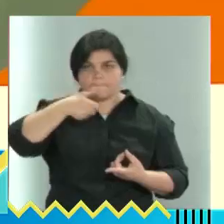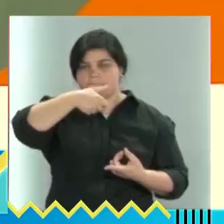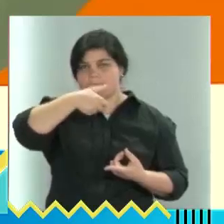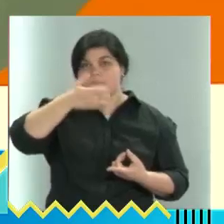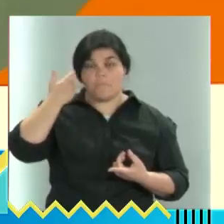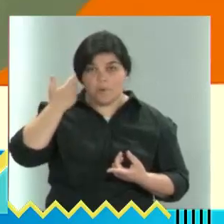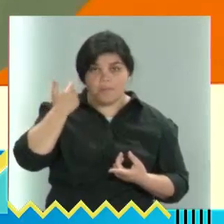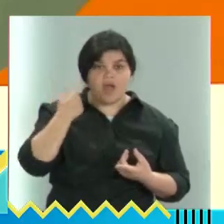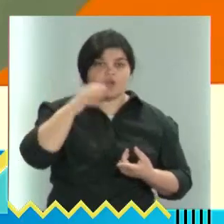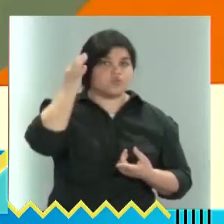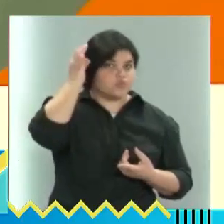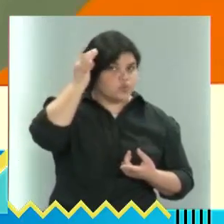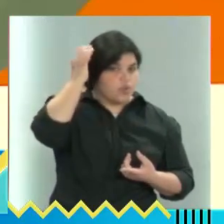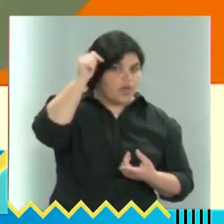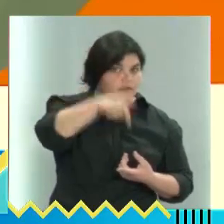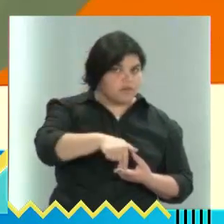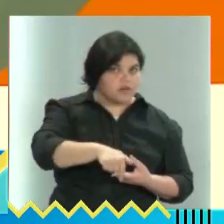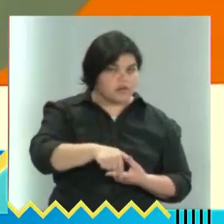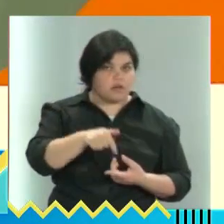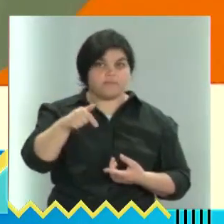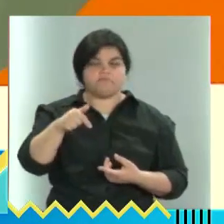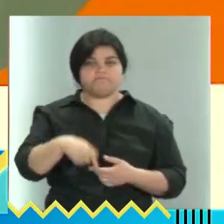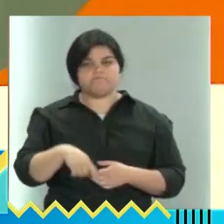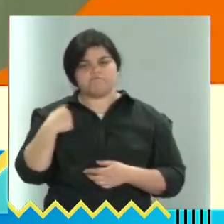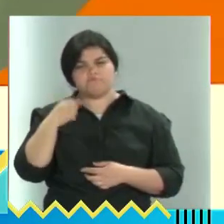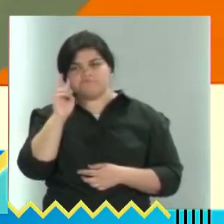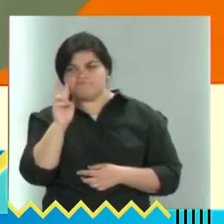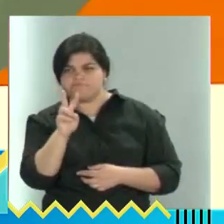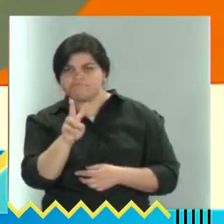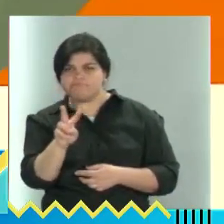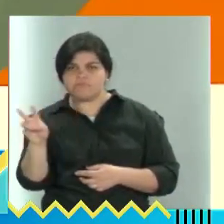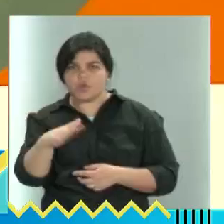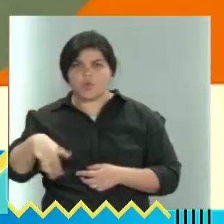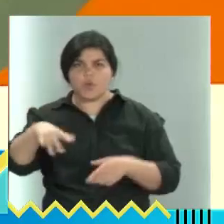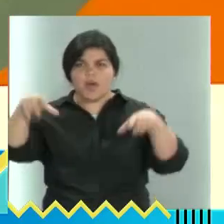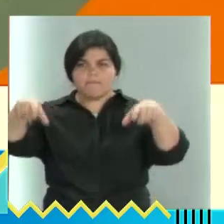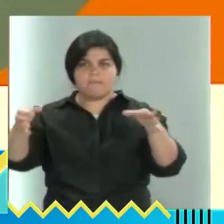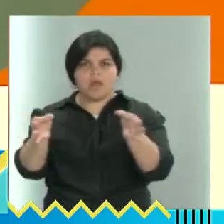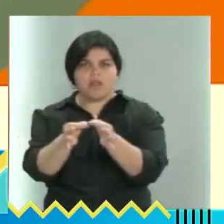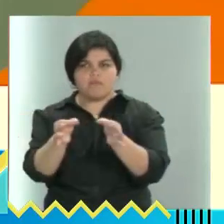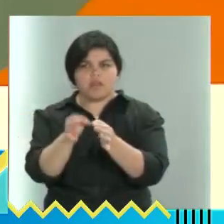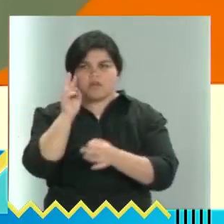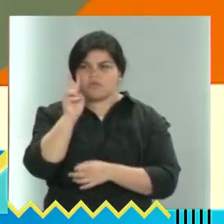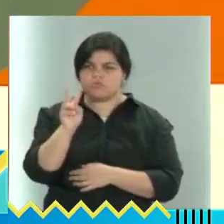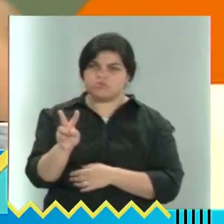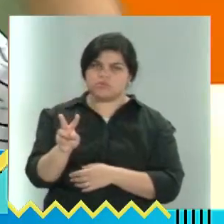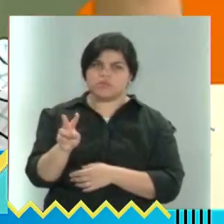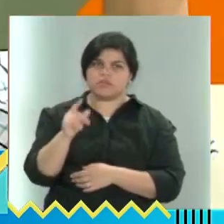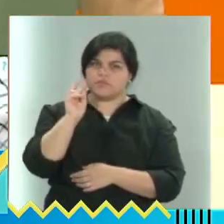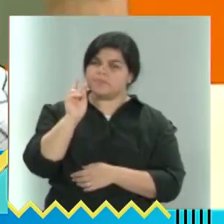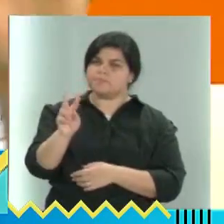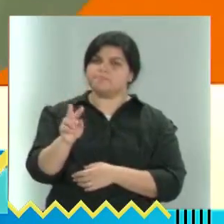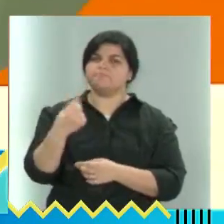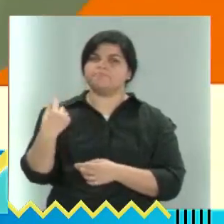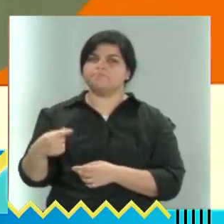yo miraba la estructura del estadio Malvinas y veía la viga desde donde está